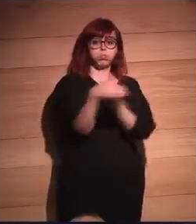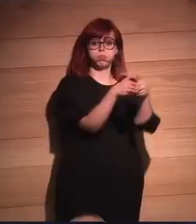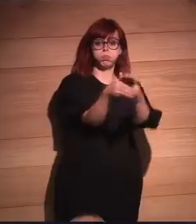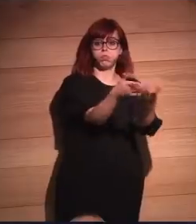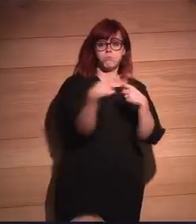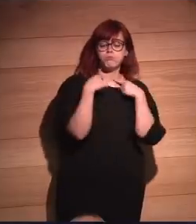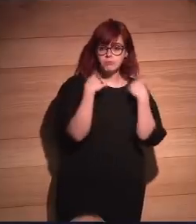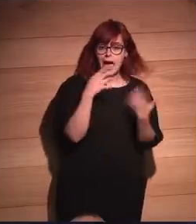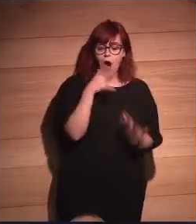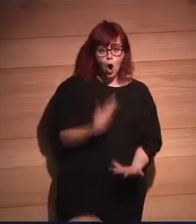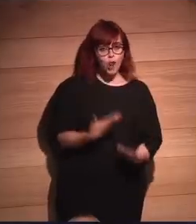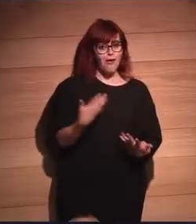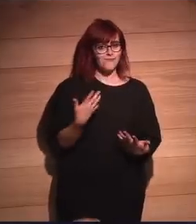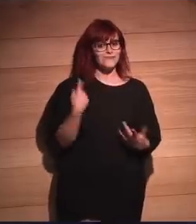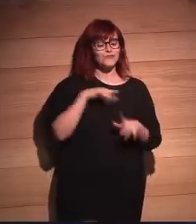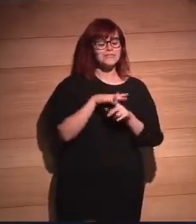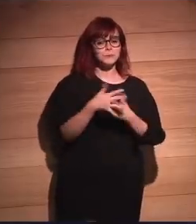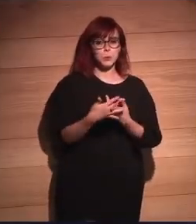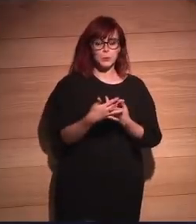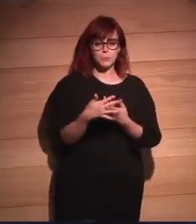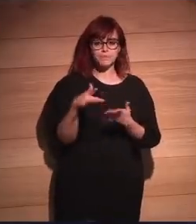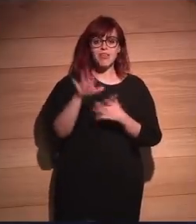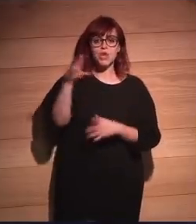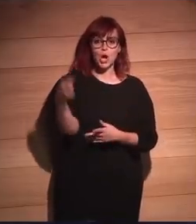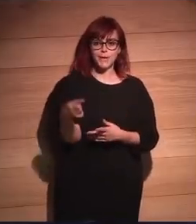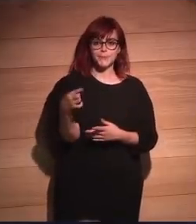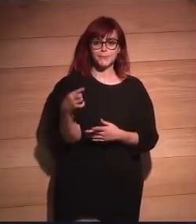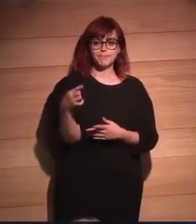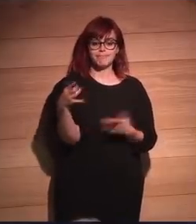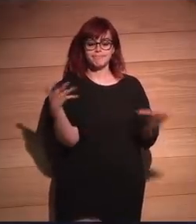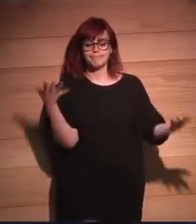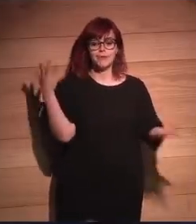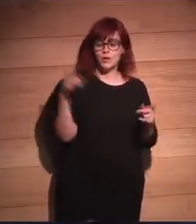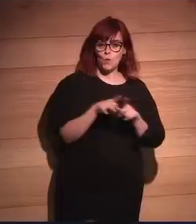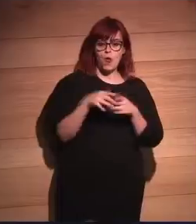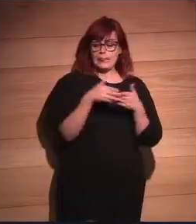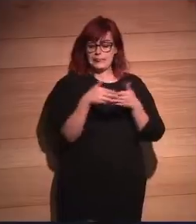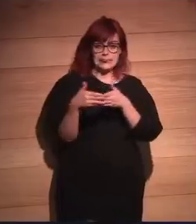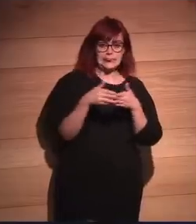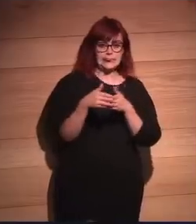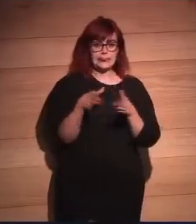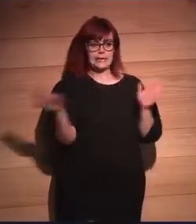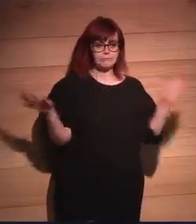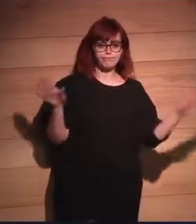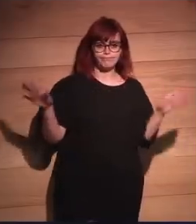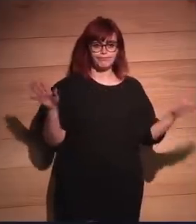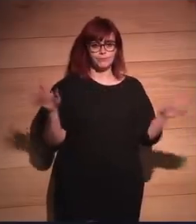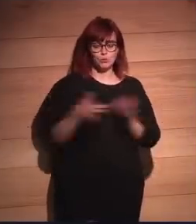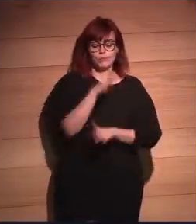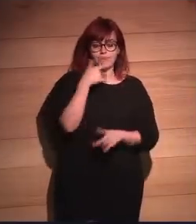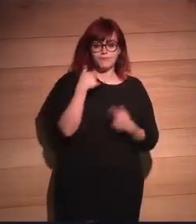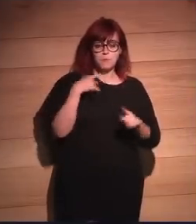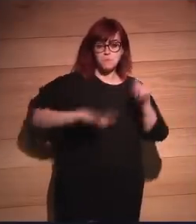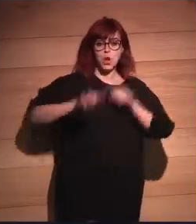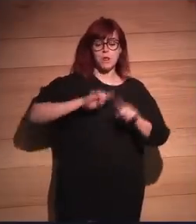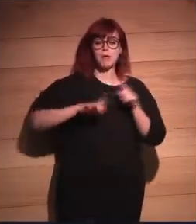desfavorables. Ahora se nos plantea el problema del 5G, y por un lado y por otro todo nos es